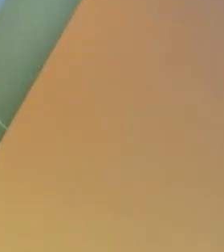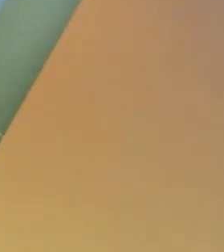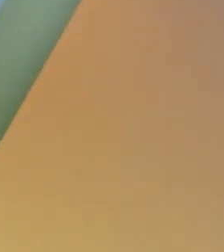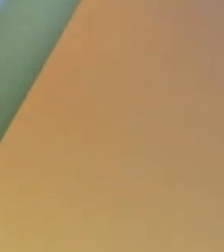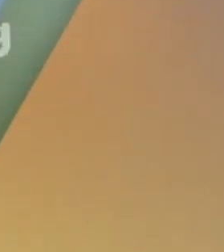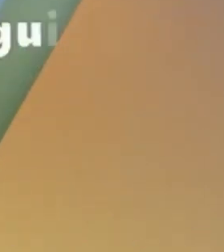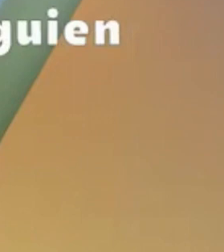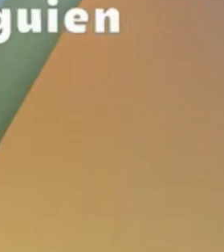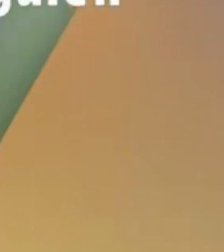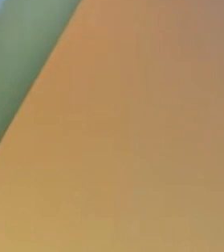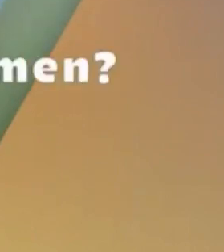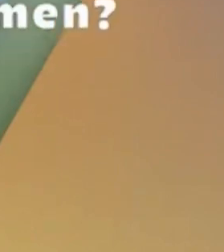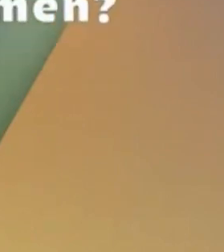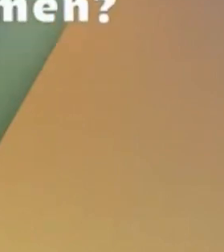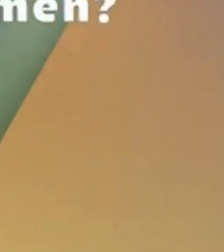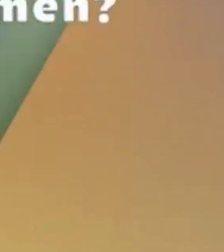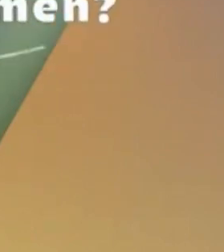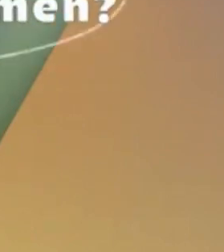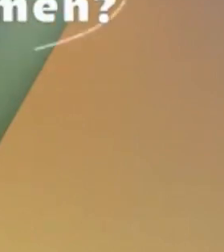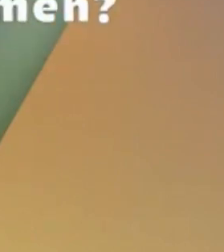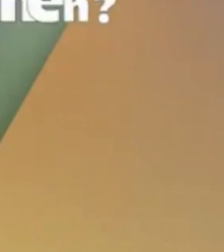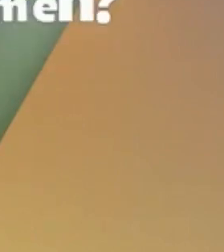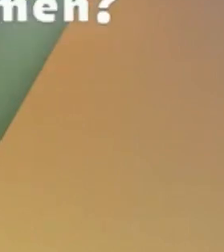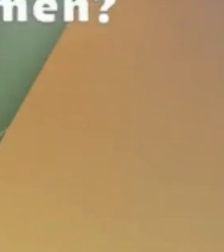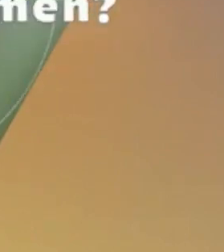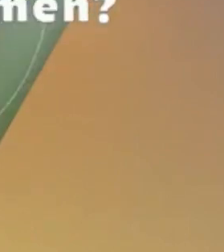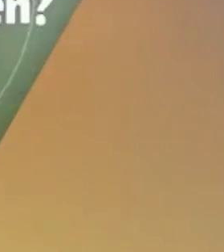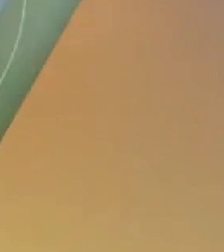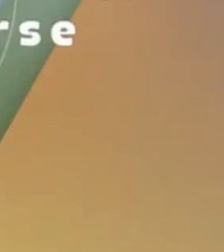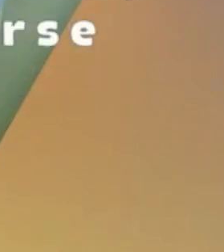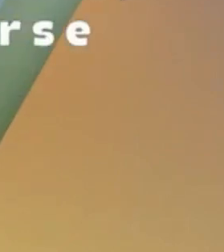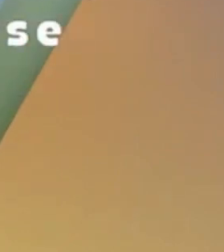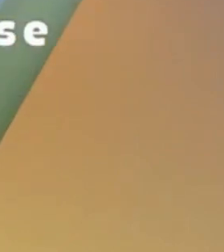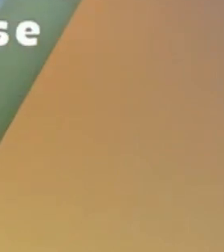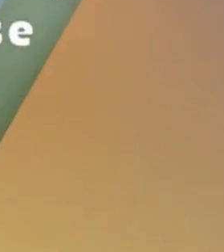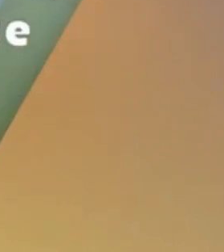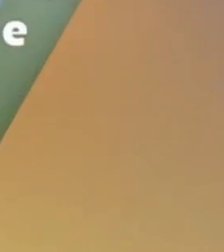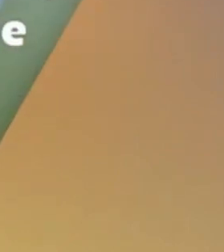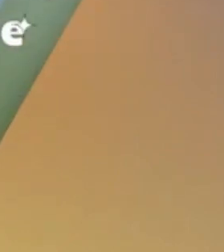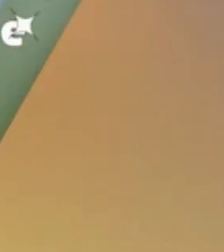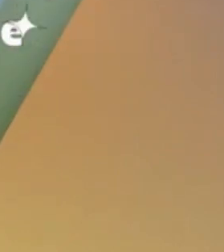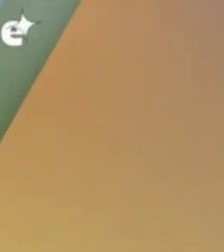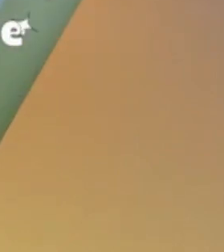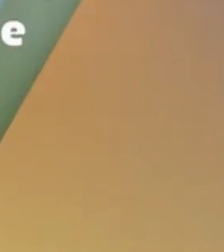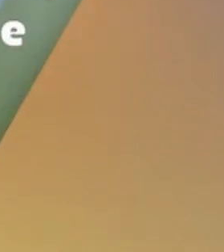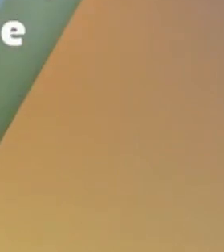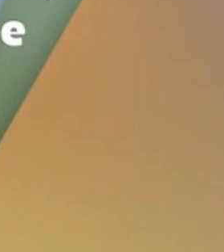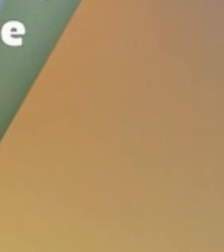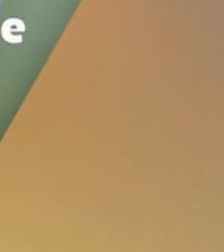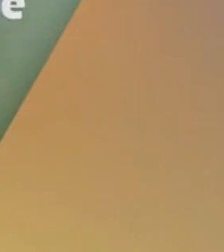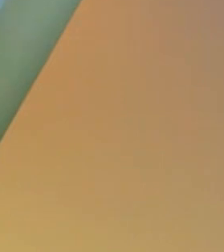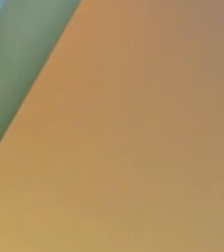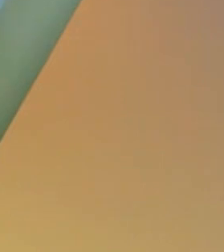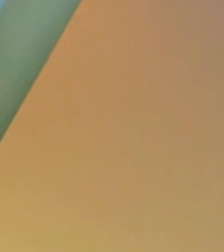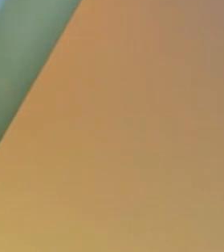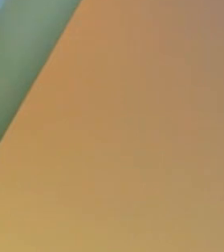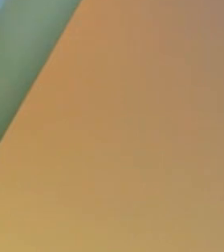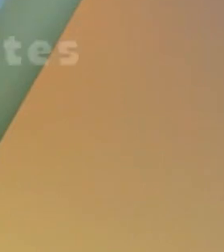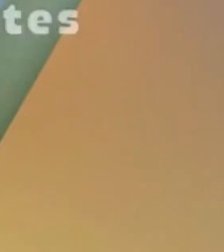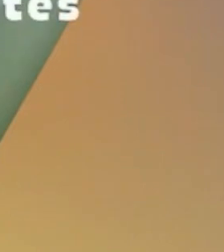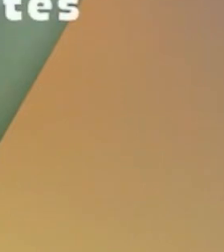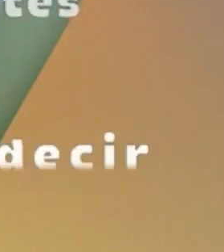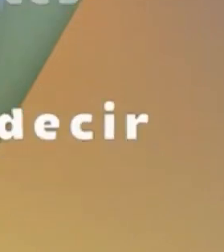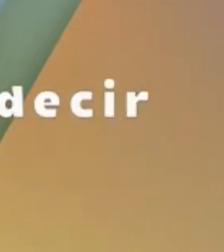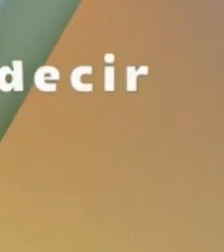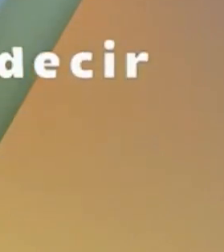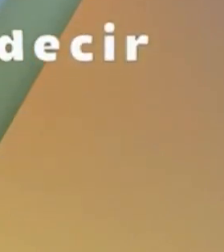también conozco a alguien. ¿Te acuerdas de Mari Carmen? Le vapeaba. Ahora no puede reírse, se le cayeron